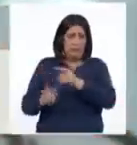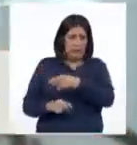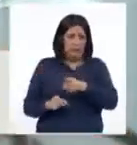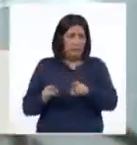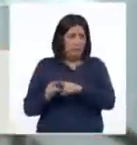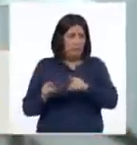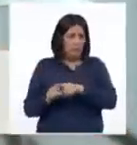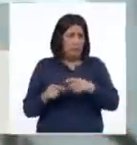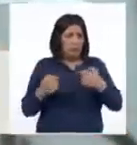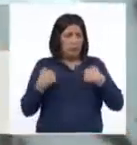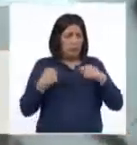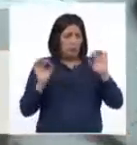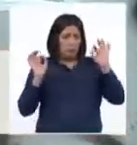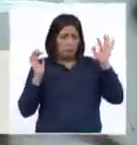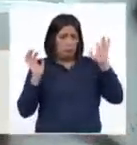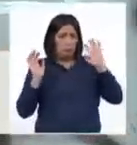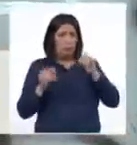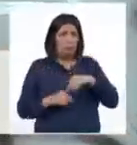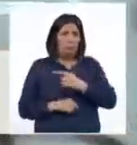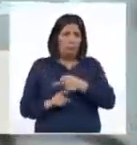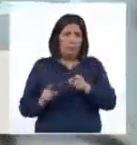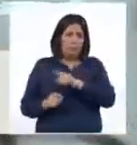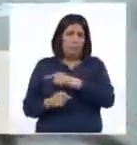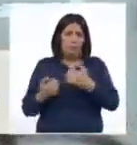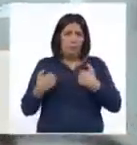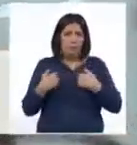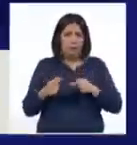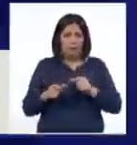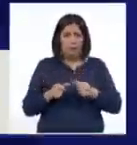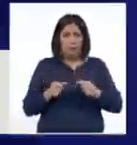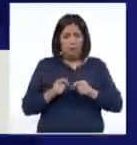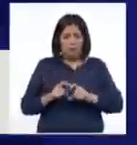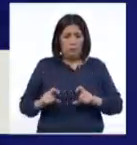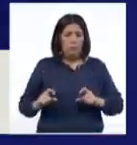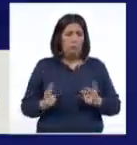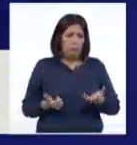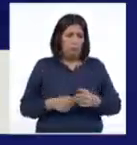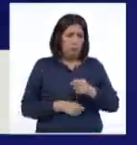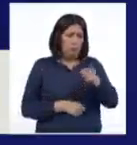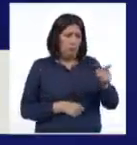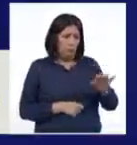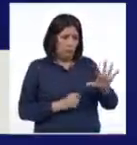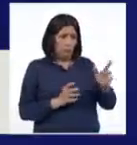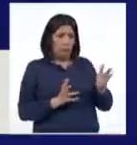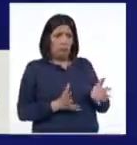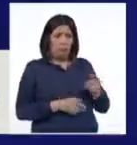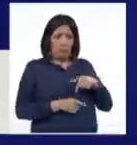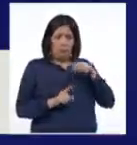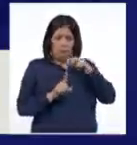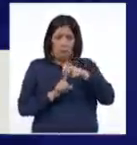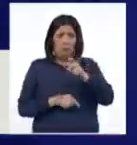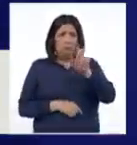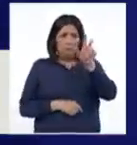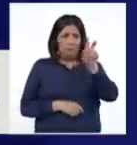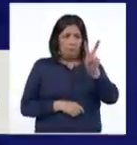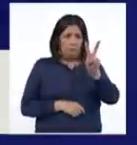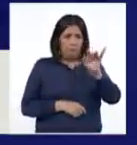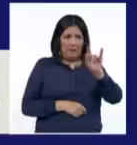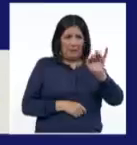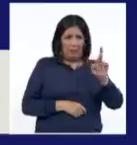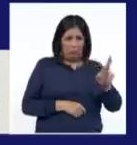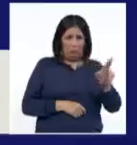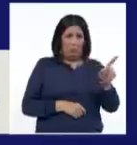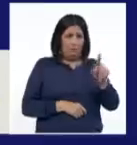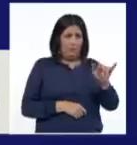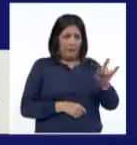también. No, yo no sé nada, que no tomé, ellos tenían el número de placa del carro. Los presuntos robabancos fueron identificados como Víctor Edmundo Zapata